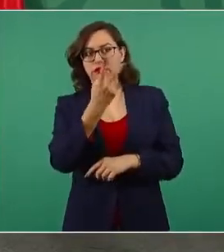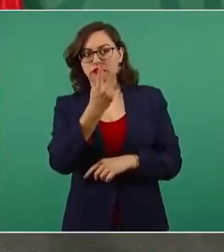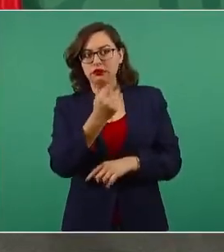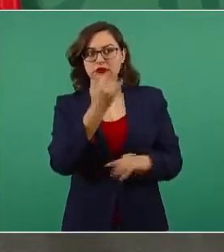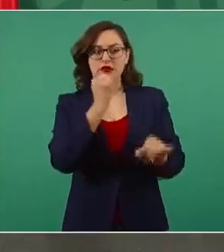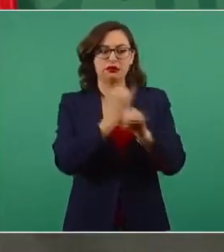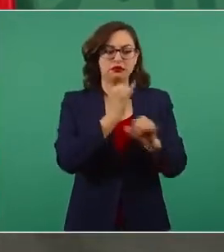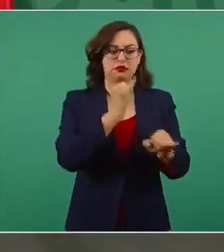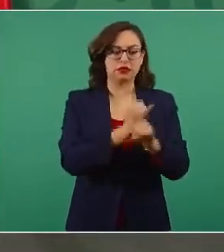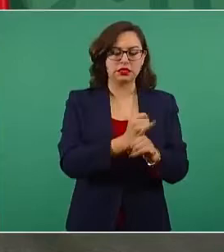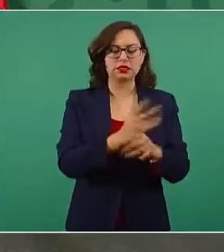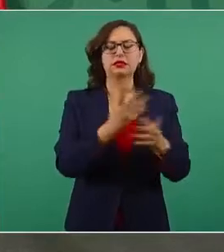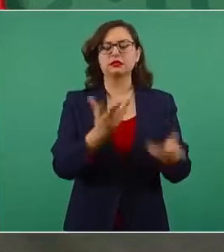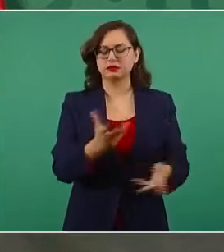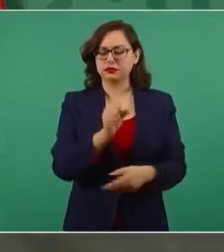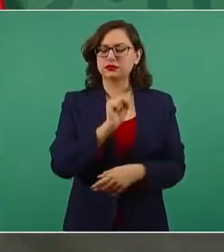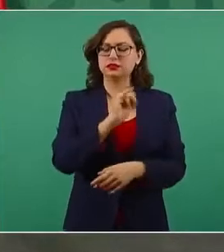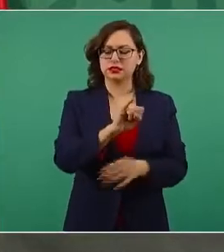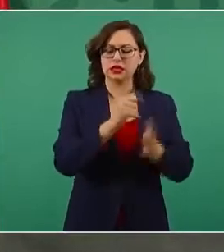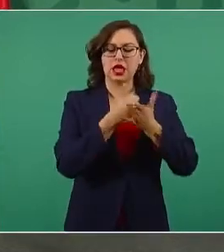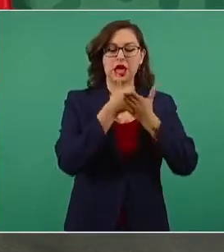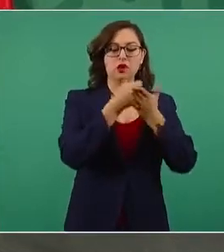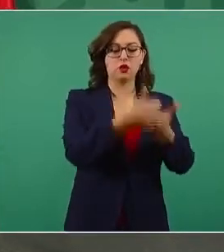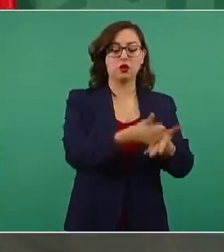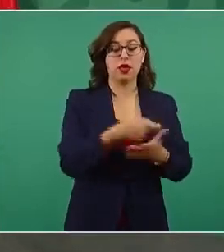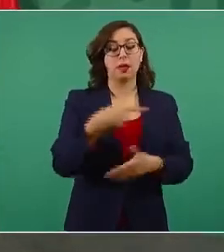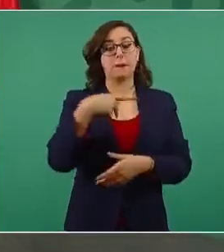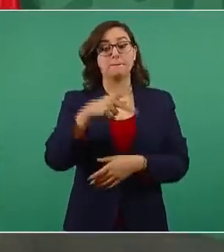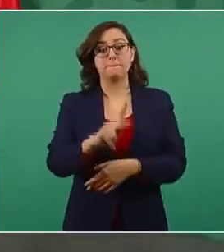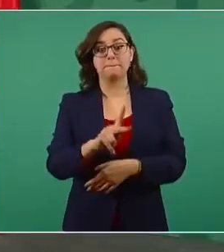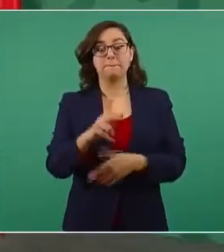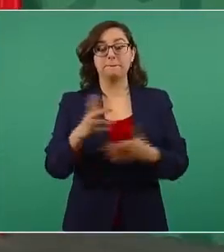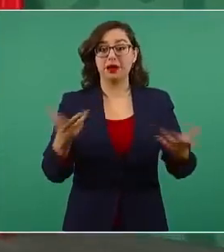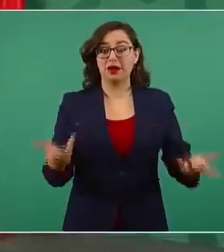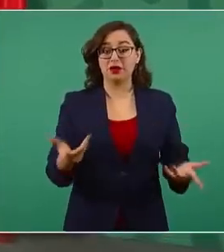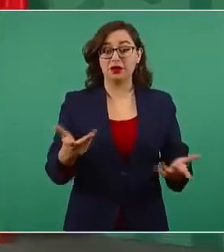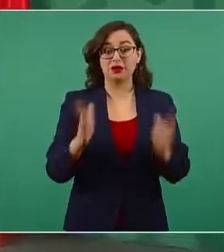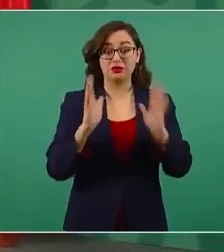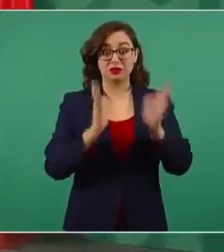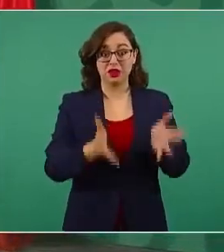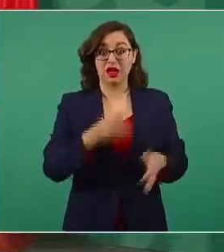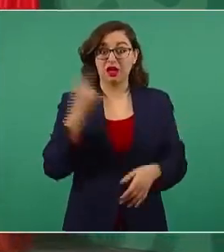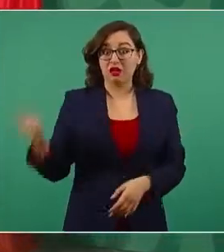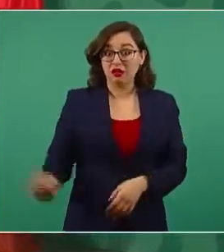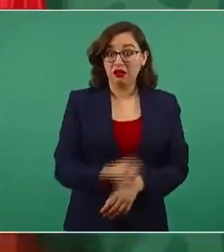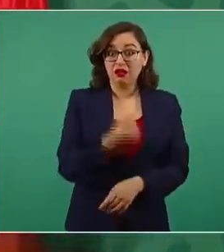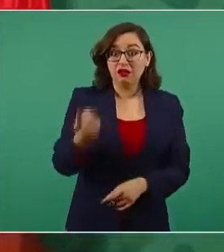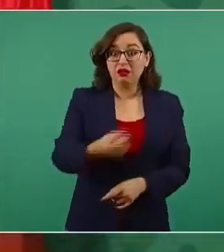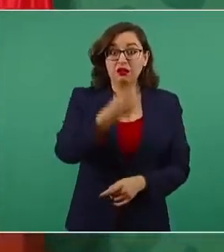tener todo el tiempo a los niños, a los adolescentes frente al televisor.